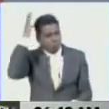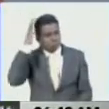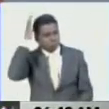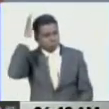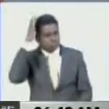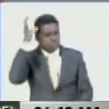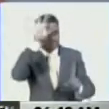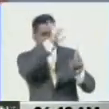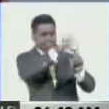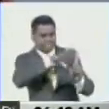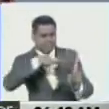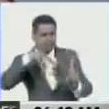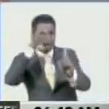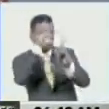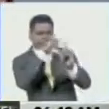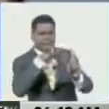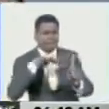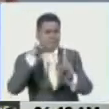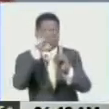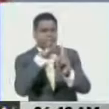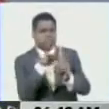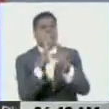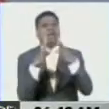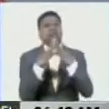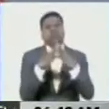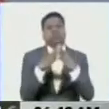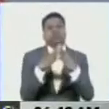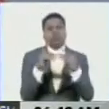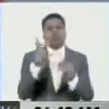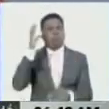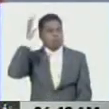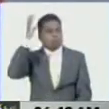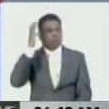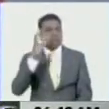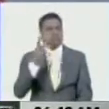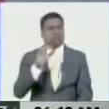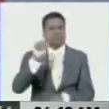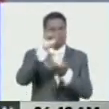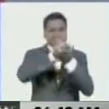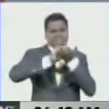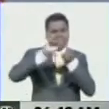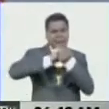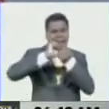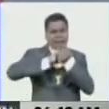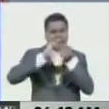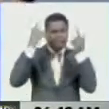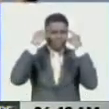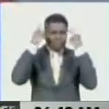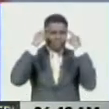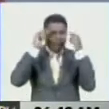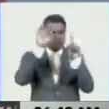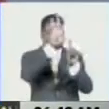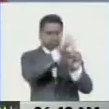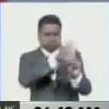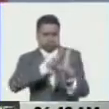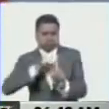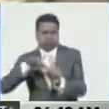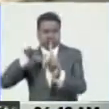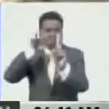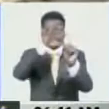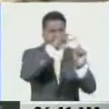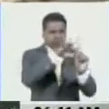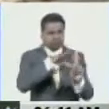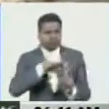la cultura y de acuerdo a los antivalores que diseñan estos centros imperiales